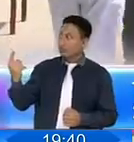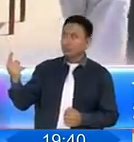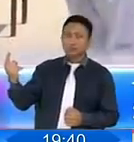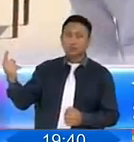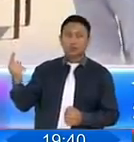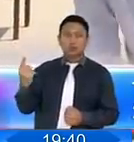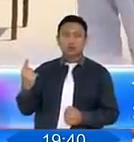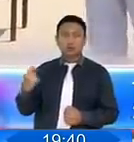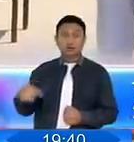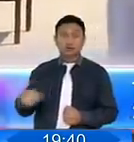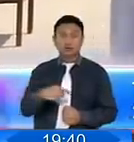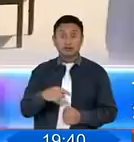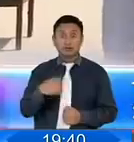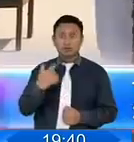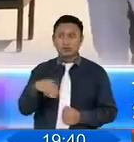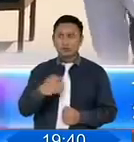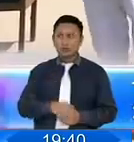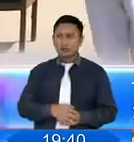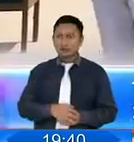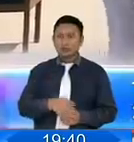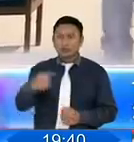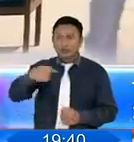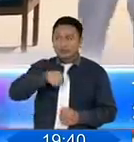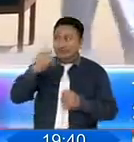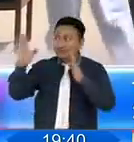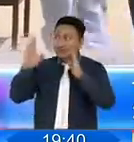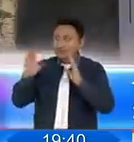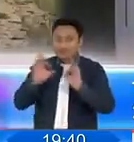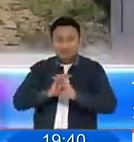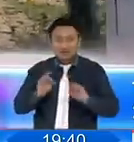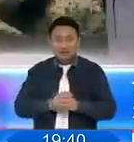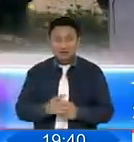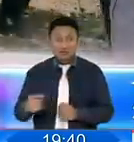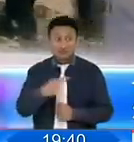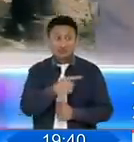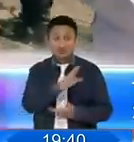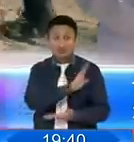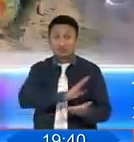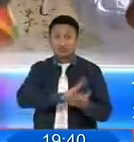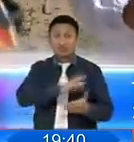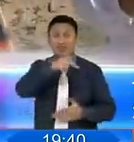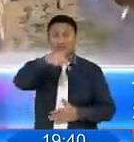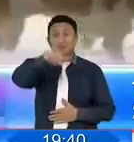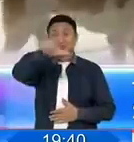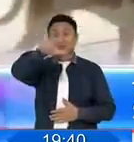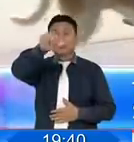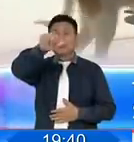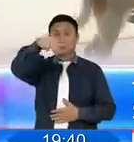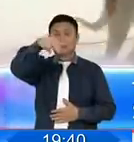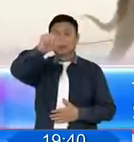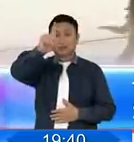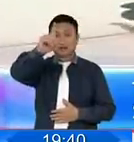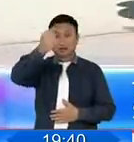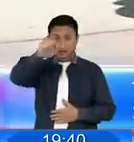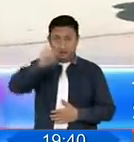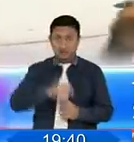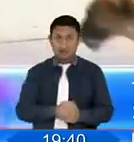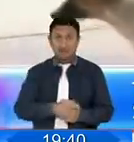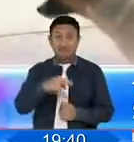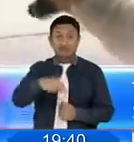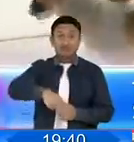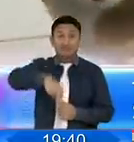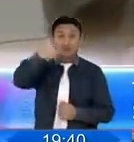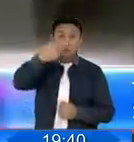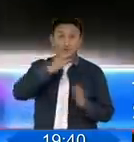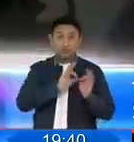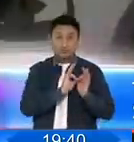parecía inalcanzable, relatan los moradores del barrio Las Planadas de San Francisco de Calderón, al norte de la capital.